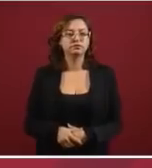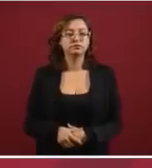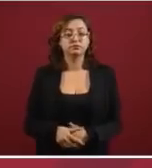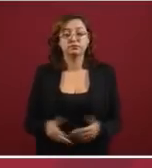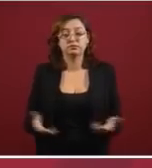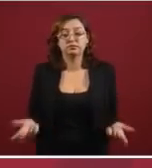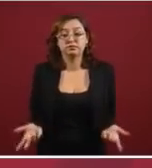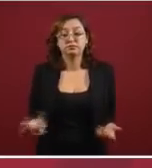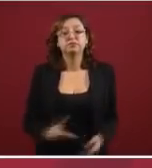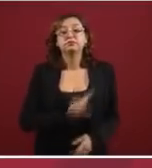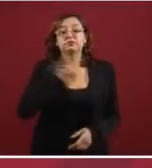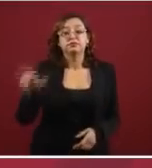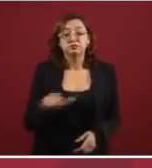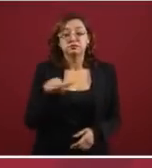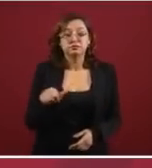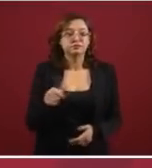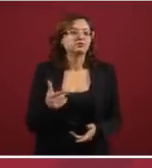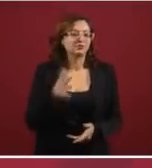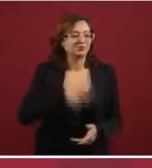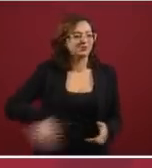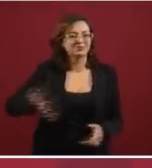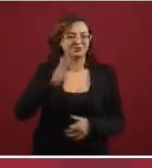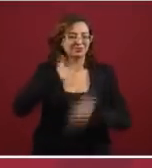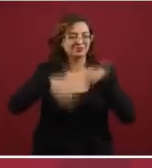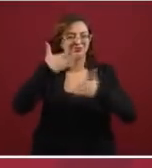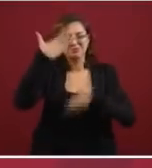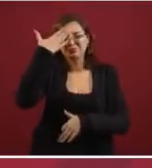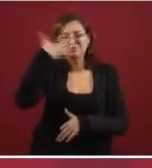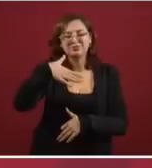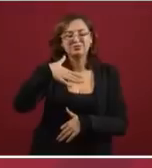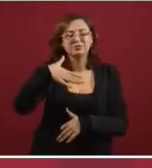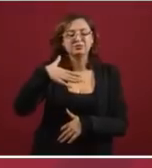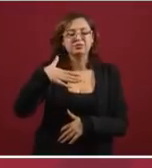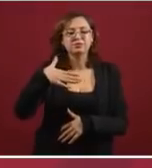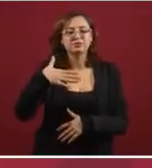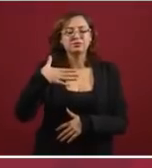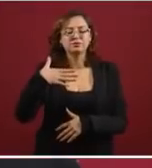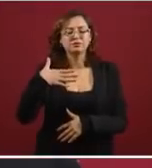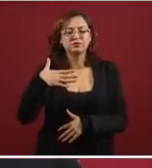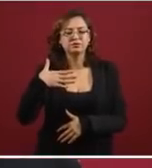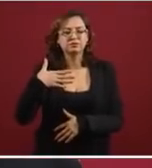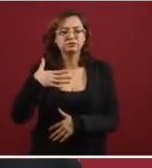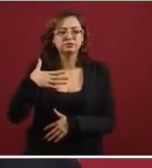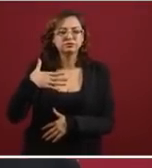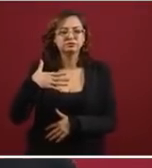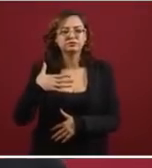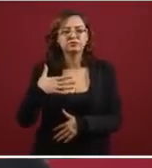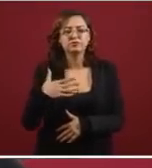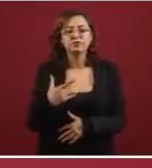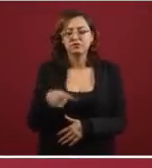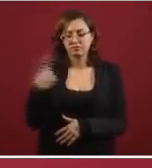Y posteriormente, como es de dominio público, este señor